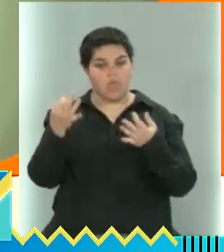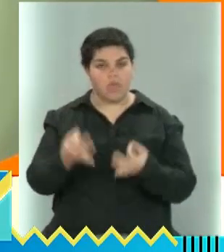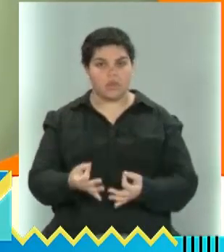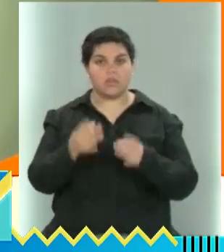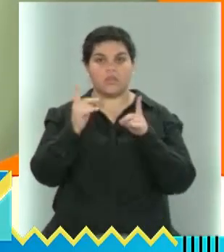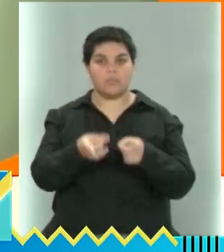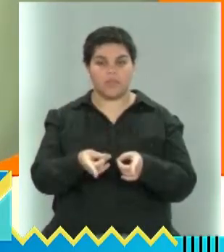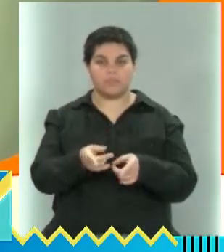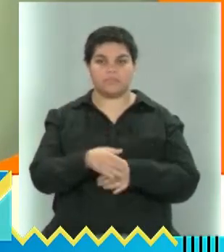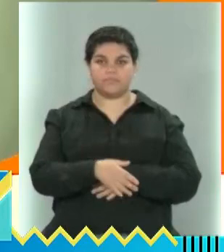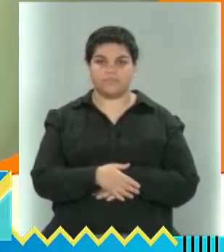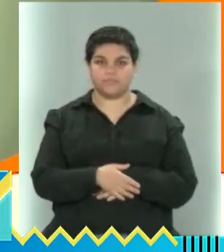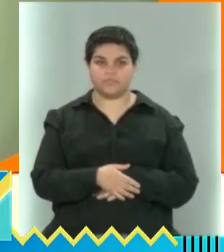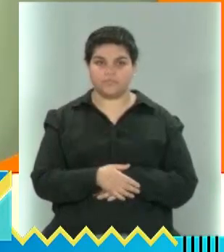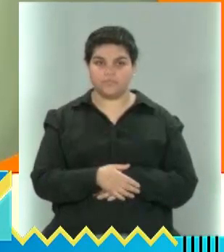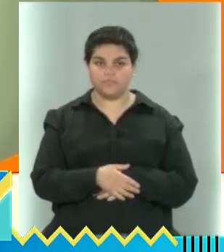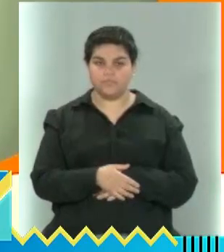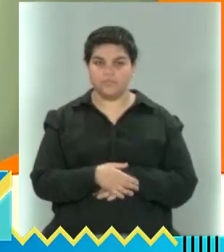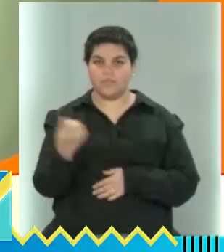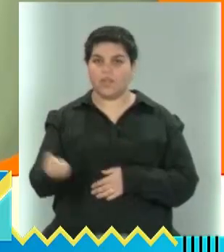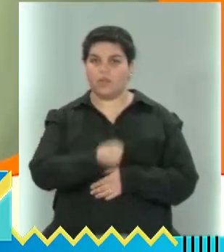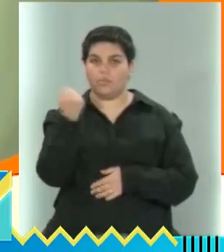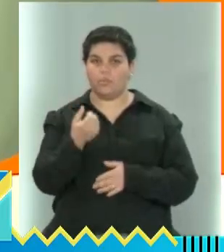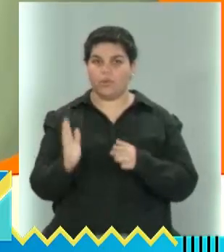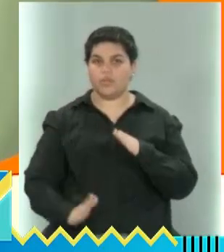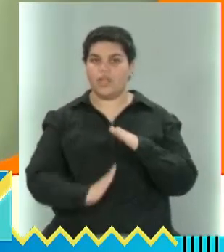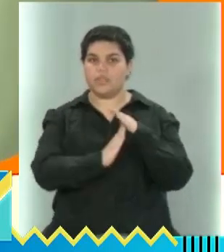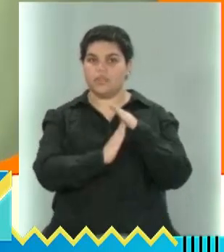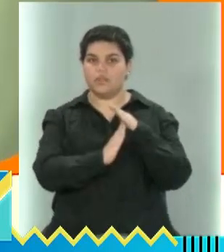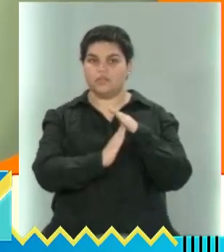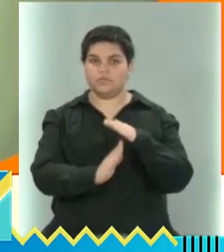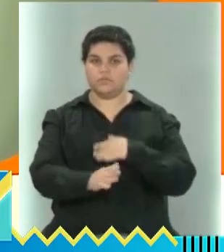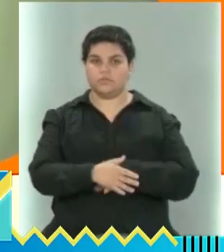y ser prioridad antes que